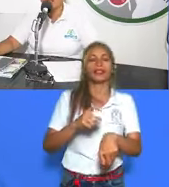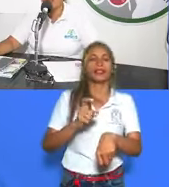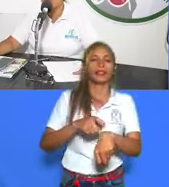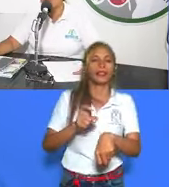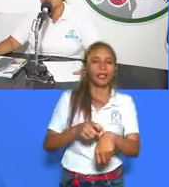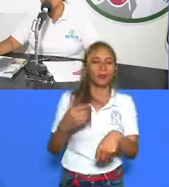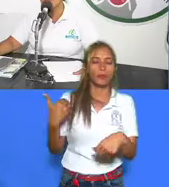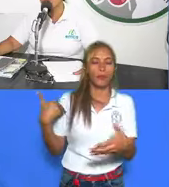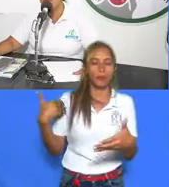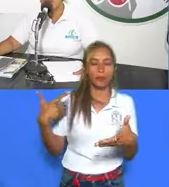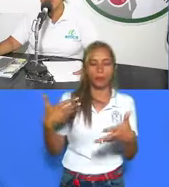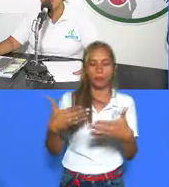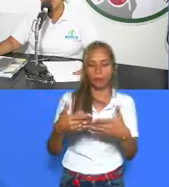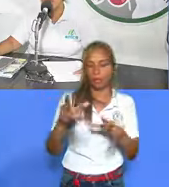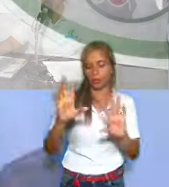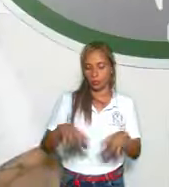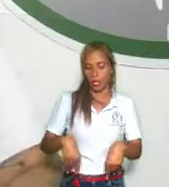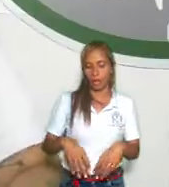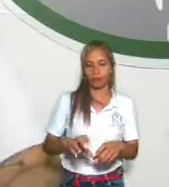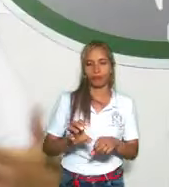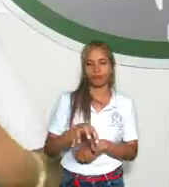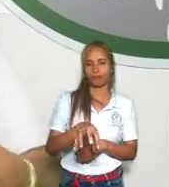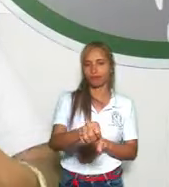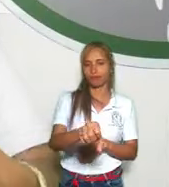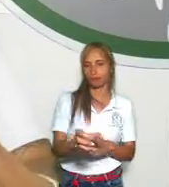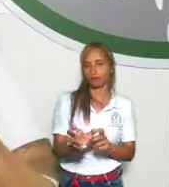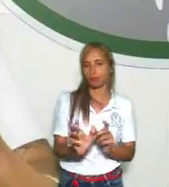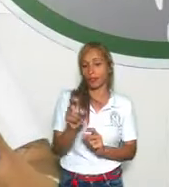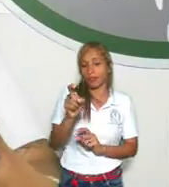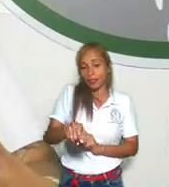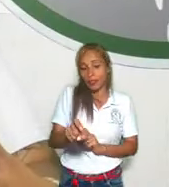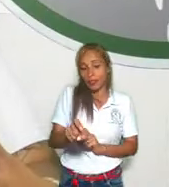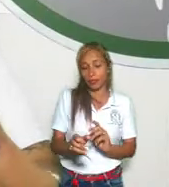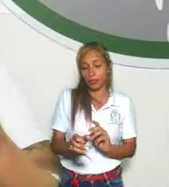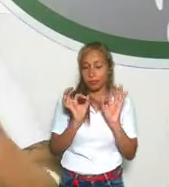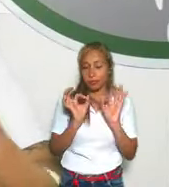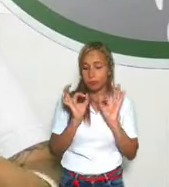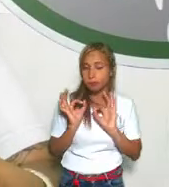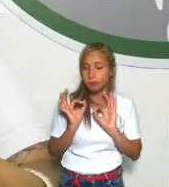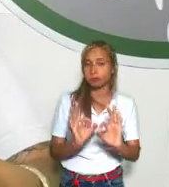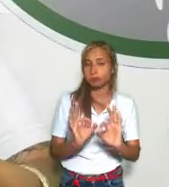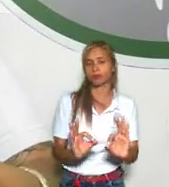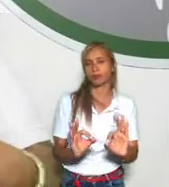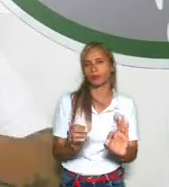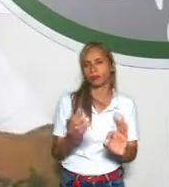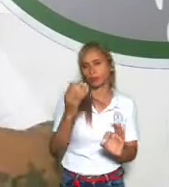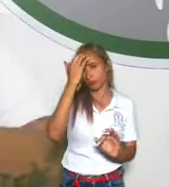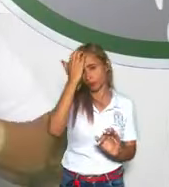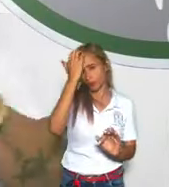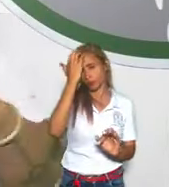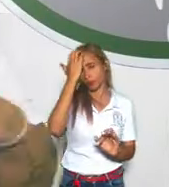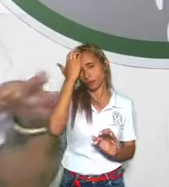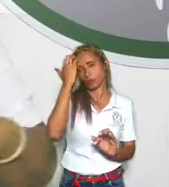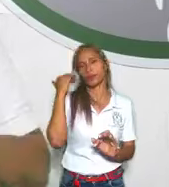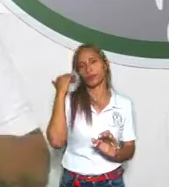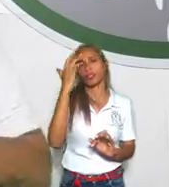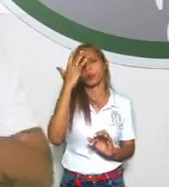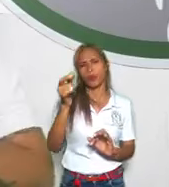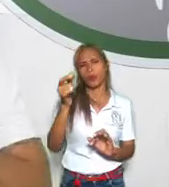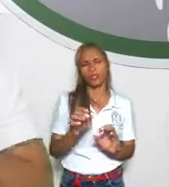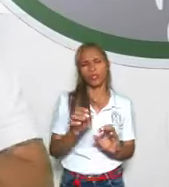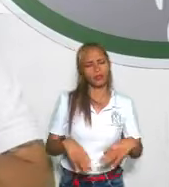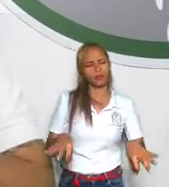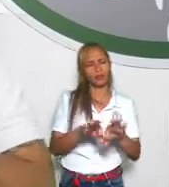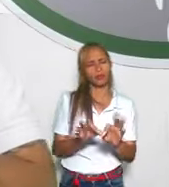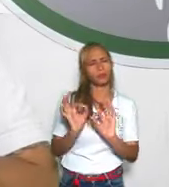eso es importante tener un medidor en buen estado. Y hablemos un poquito por qué es esa importancia de tener ese contador, que es lo que conocemos todos en